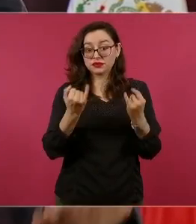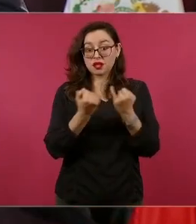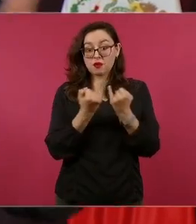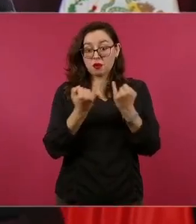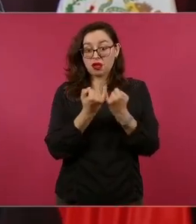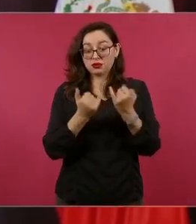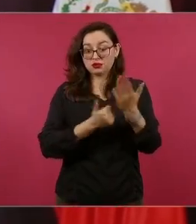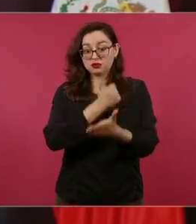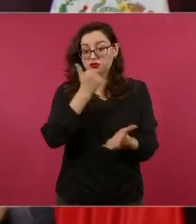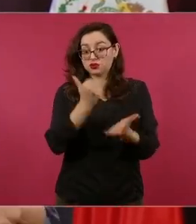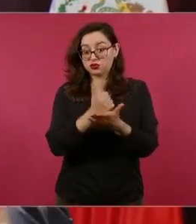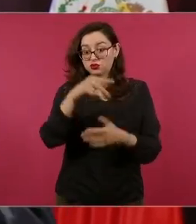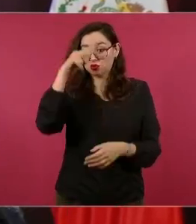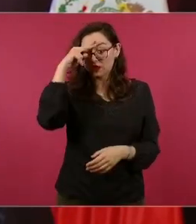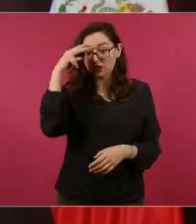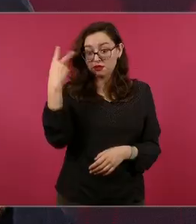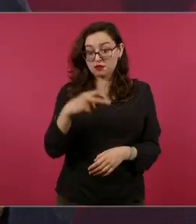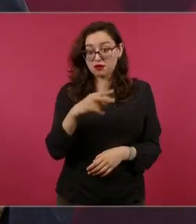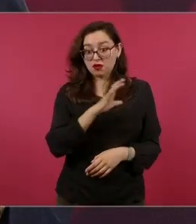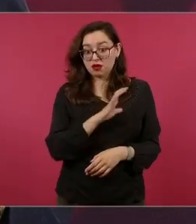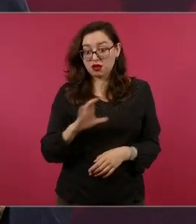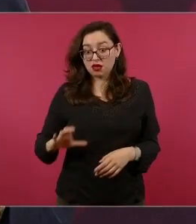Estoy explicando